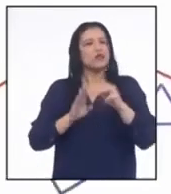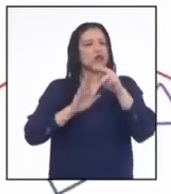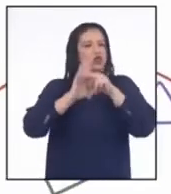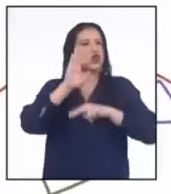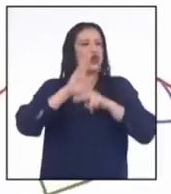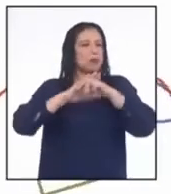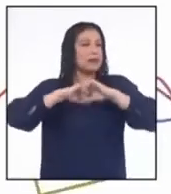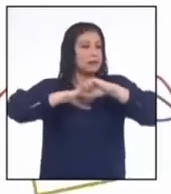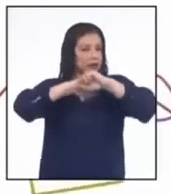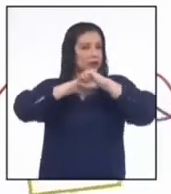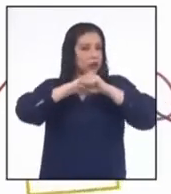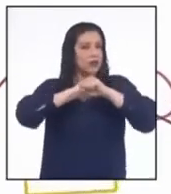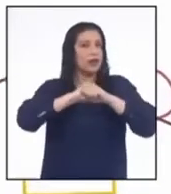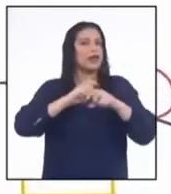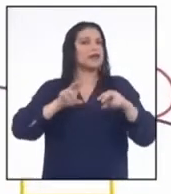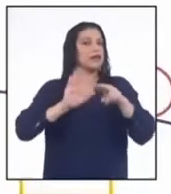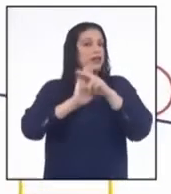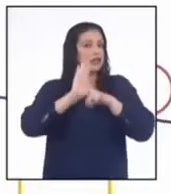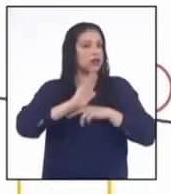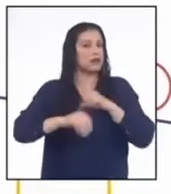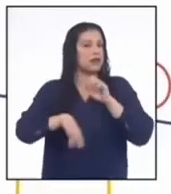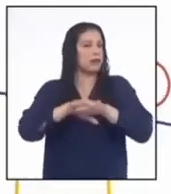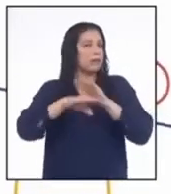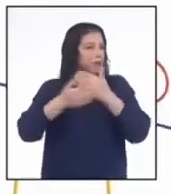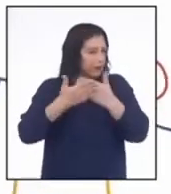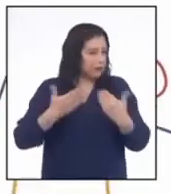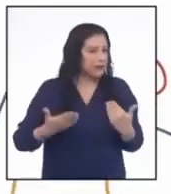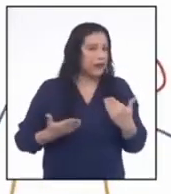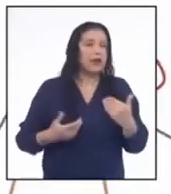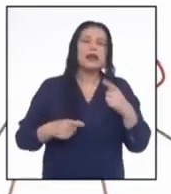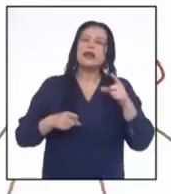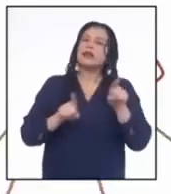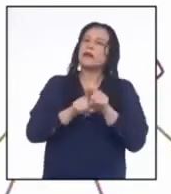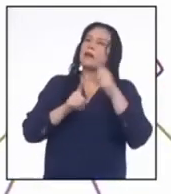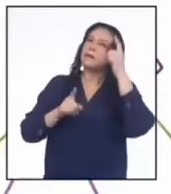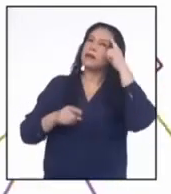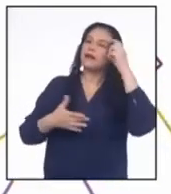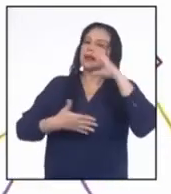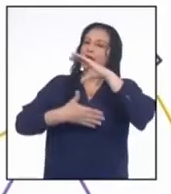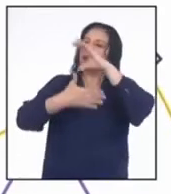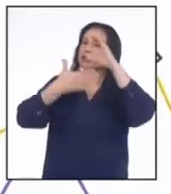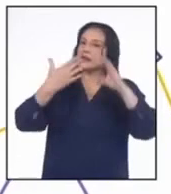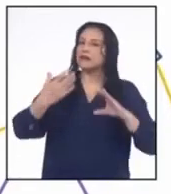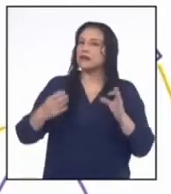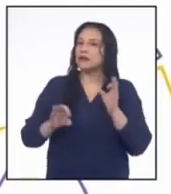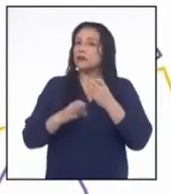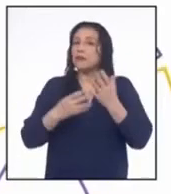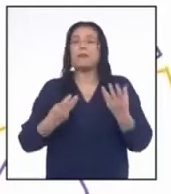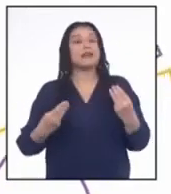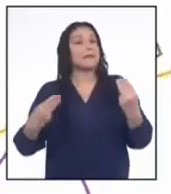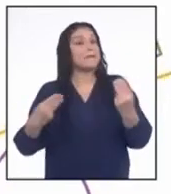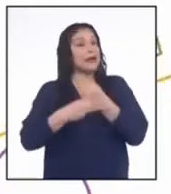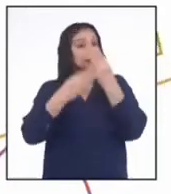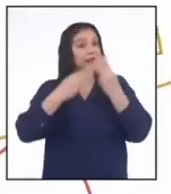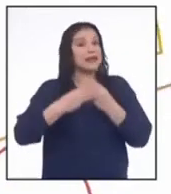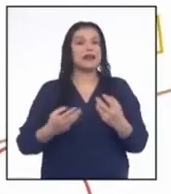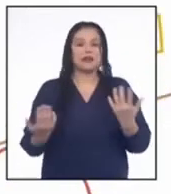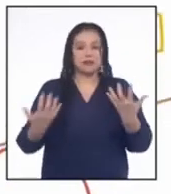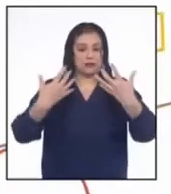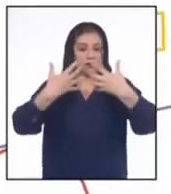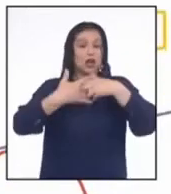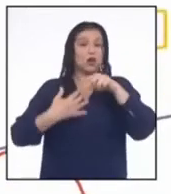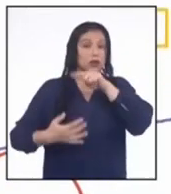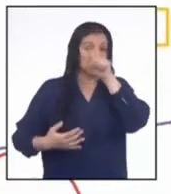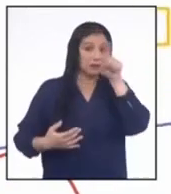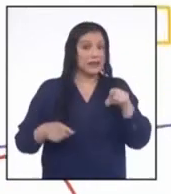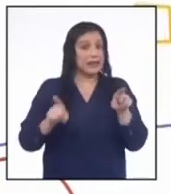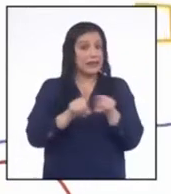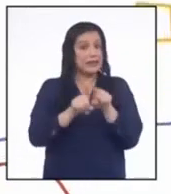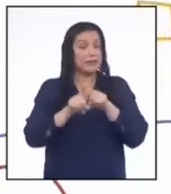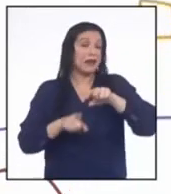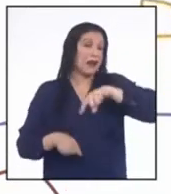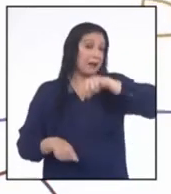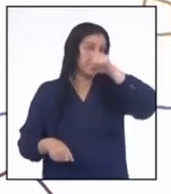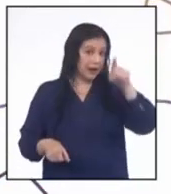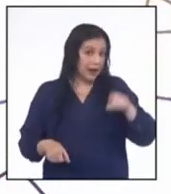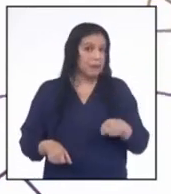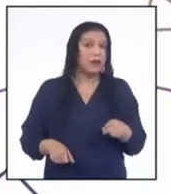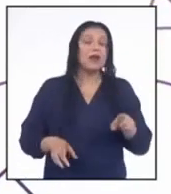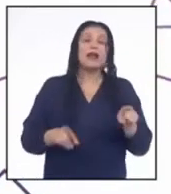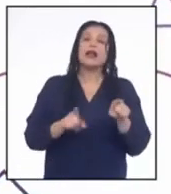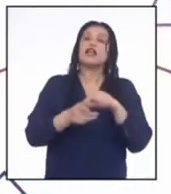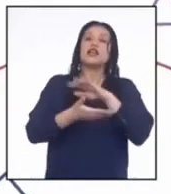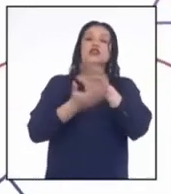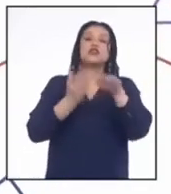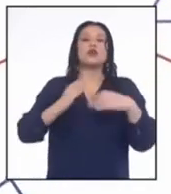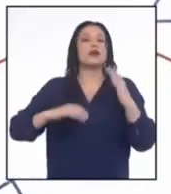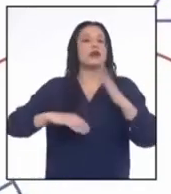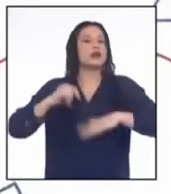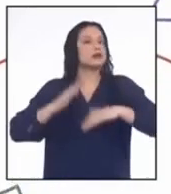prevención. O también pensaba en las características y fórmulas matemáticas relacionadas con la circunferencia y la parábola y las obras